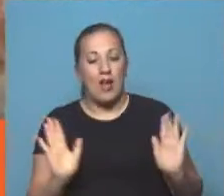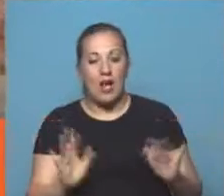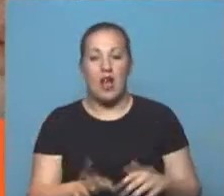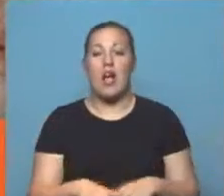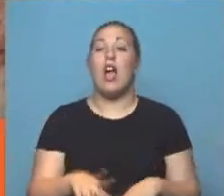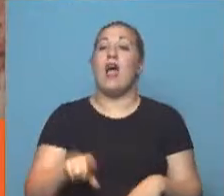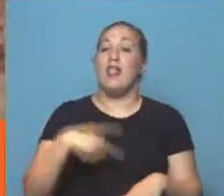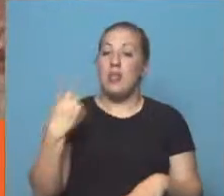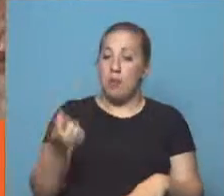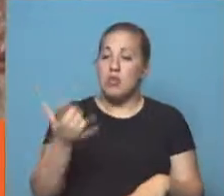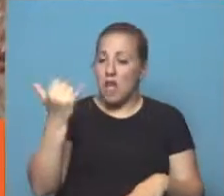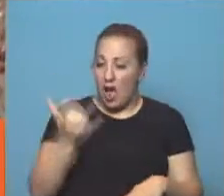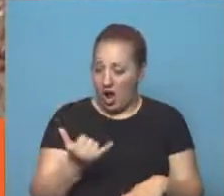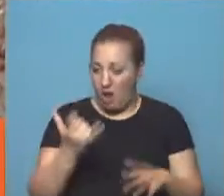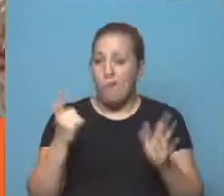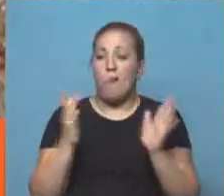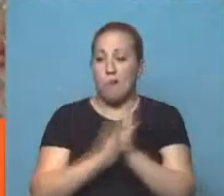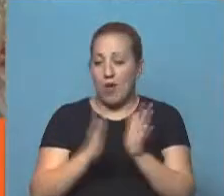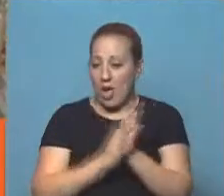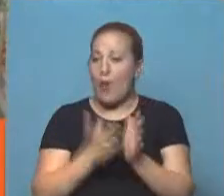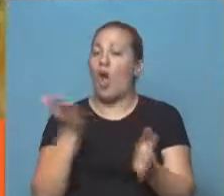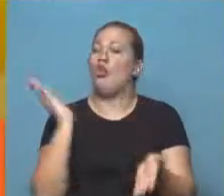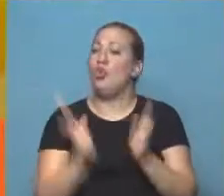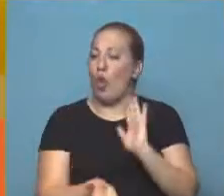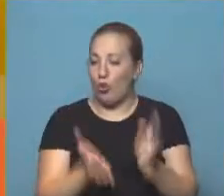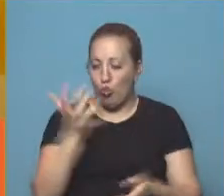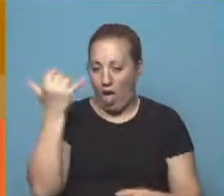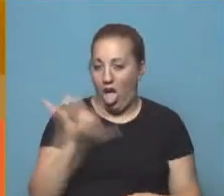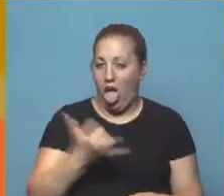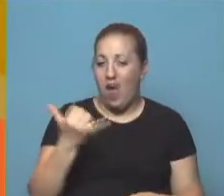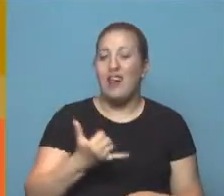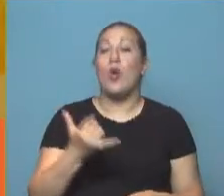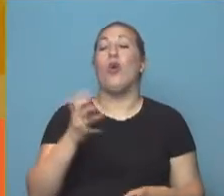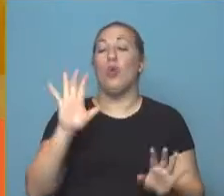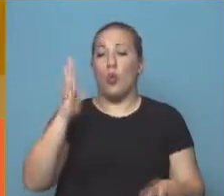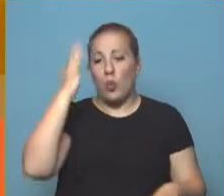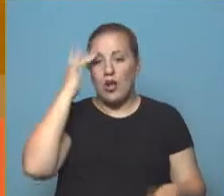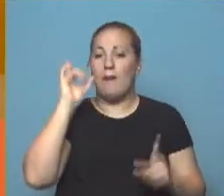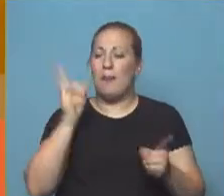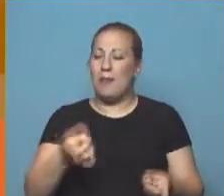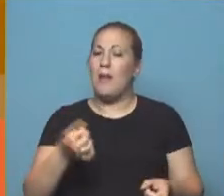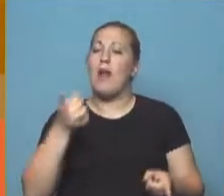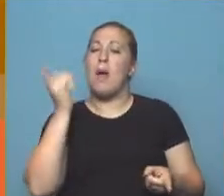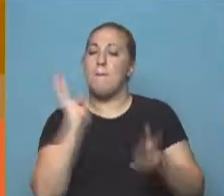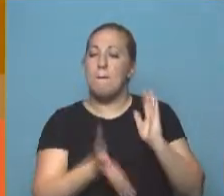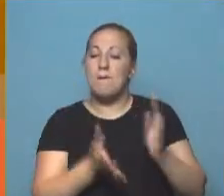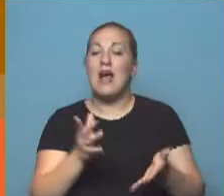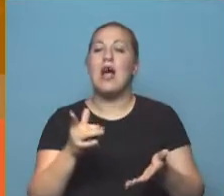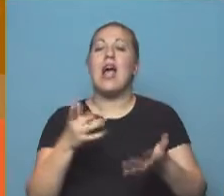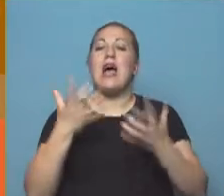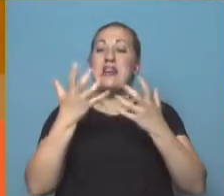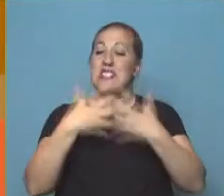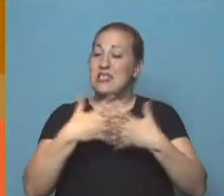casos comprobados de tortura, ¿no? Sí. O sea, lo que te quiero decir es que es cultural, pero también es físico. El sistema está